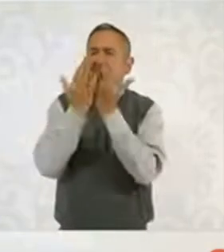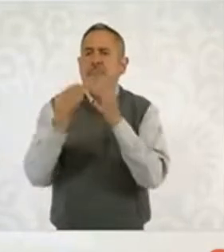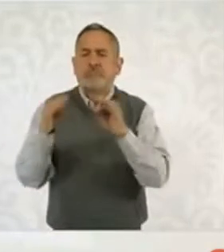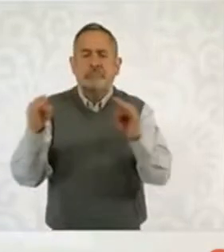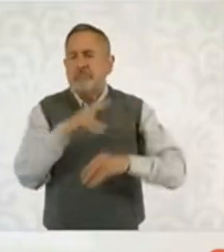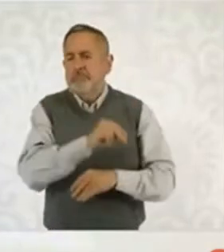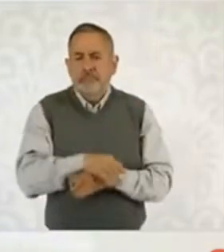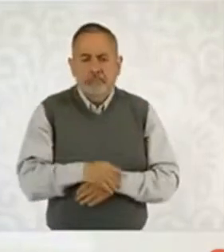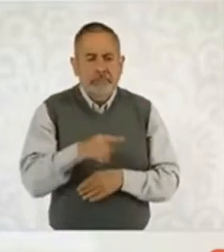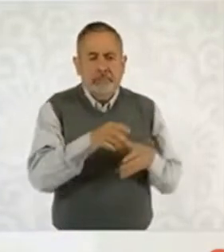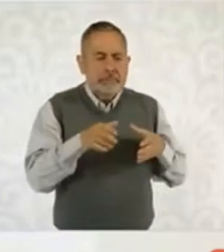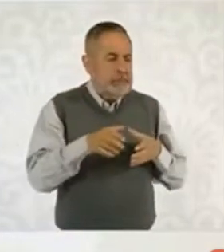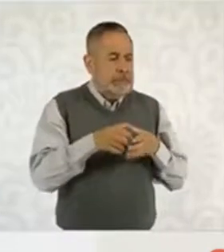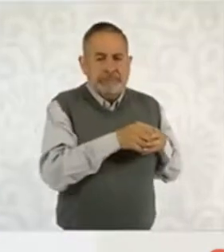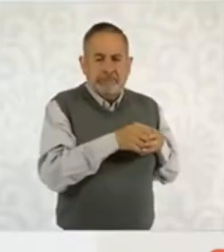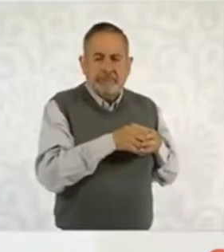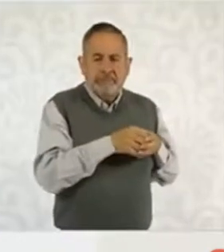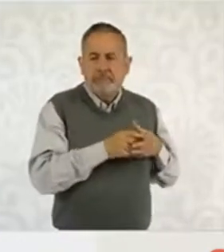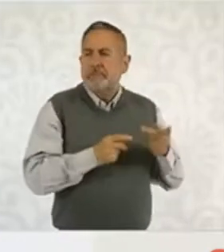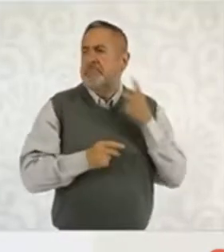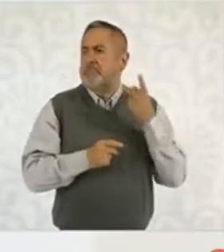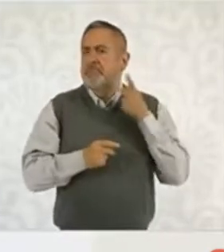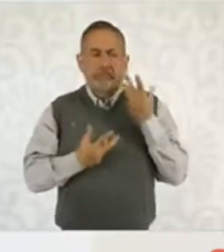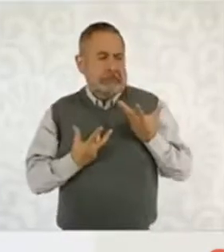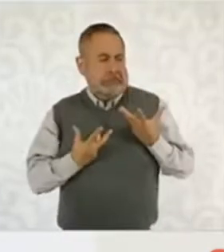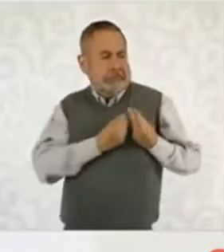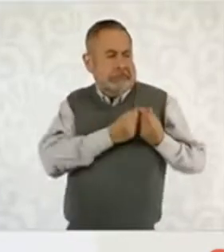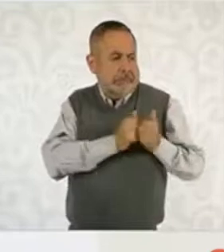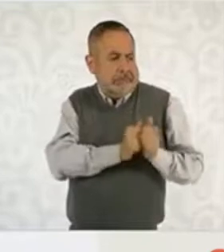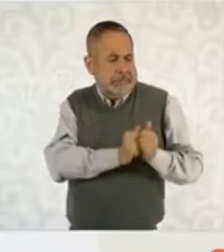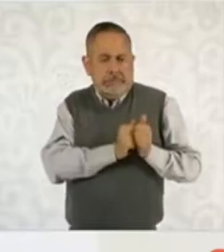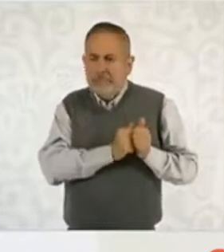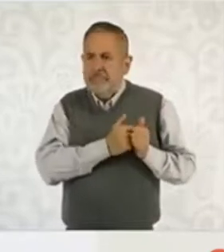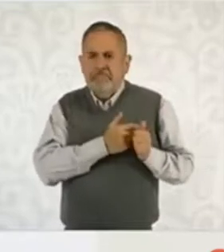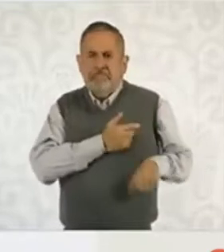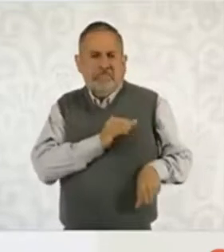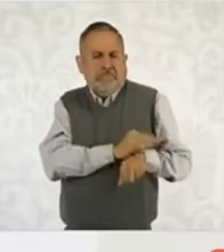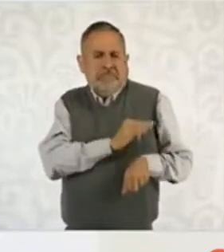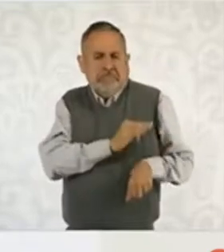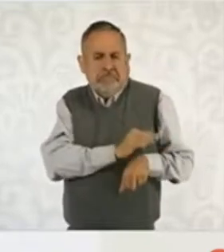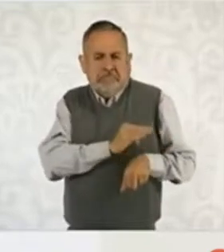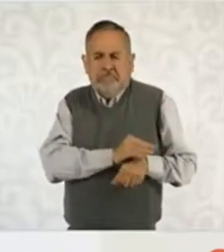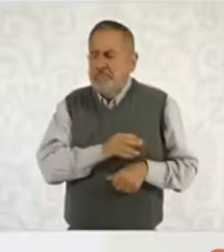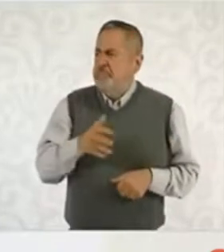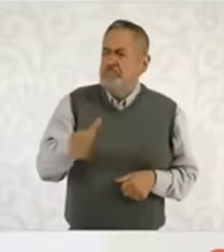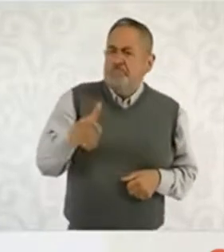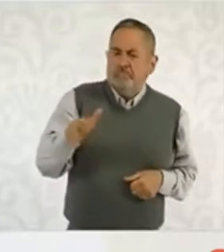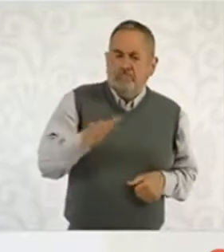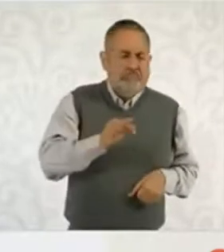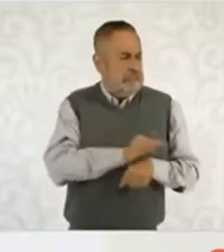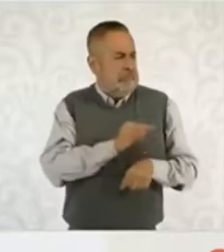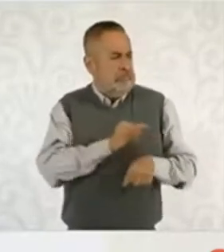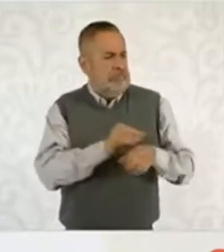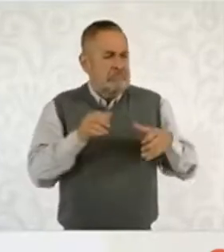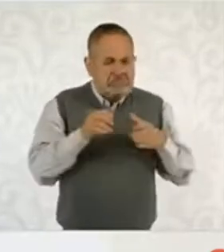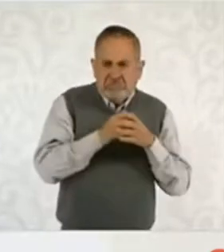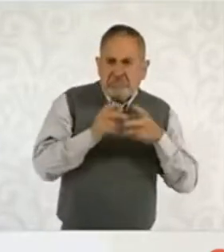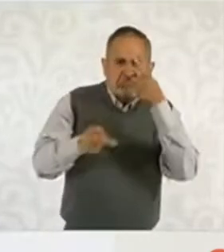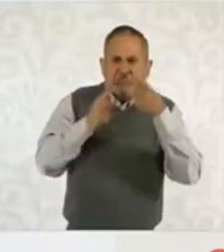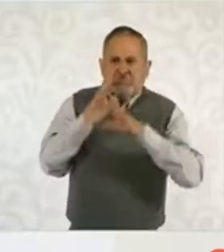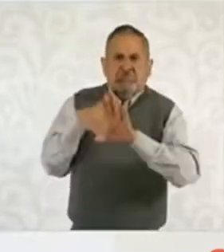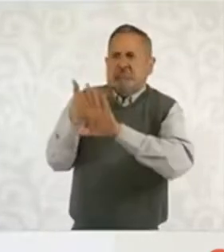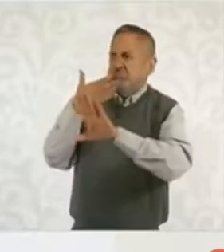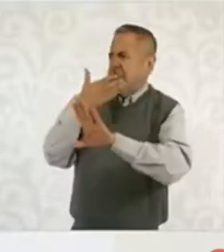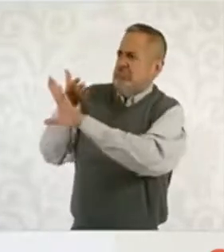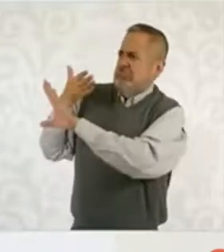sino que tienen una posición política que se traduce en todo lo que esté en